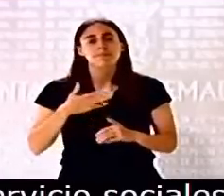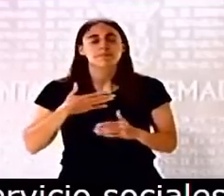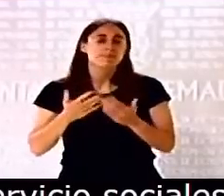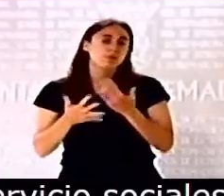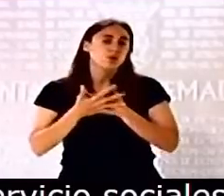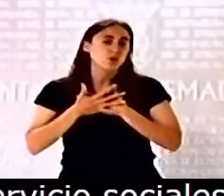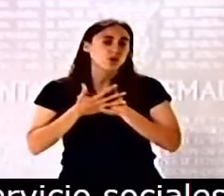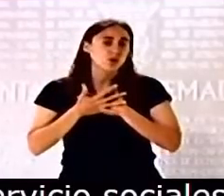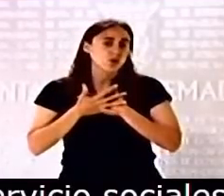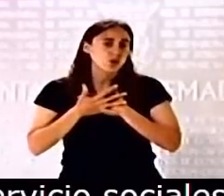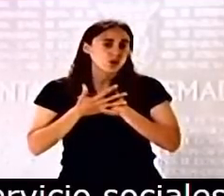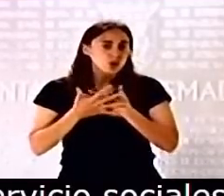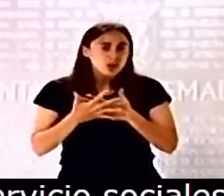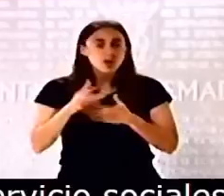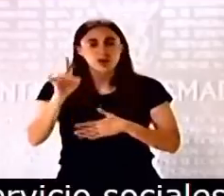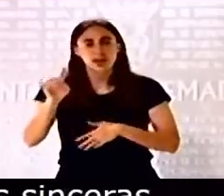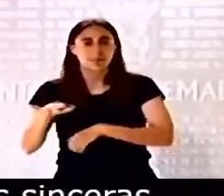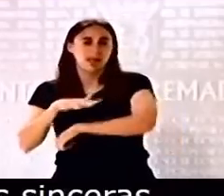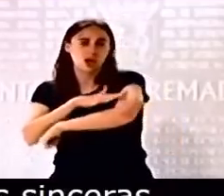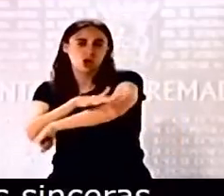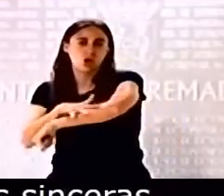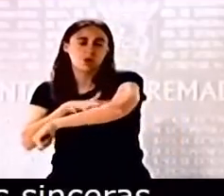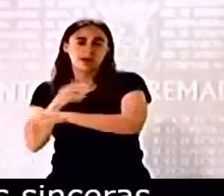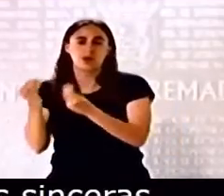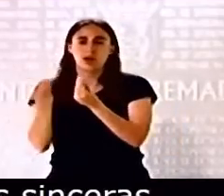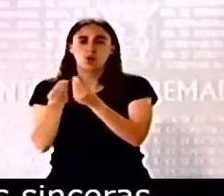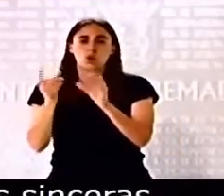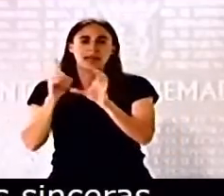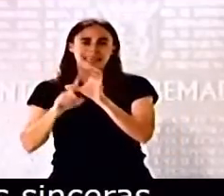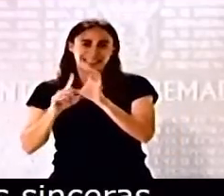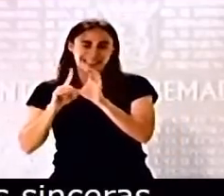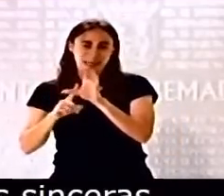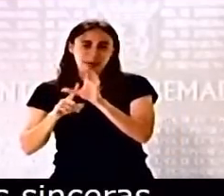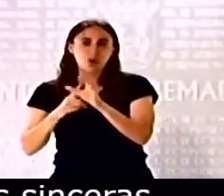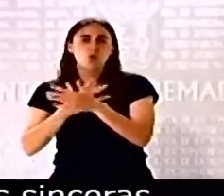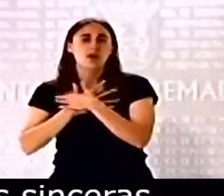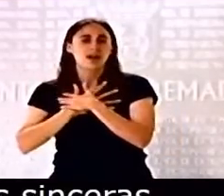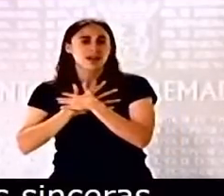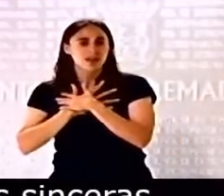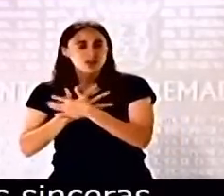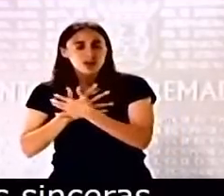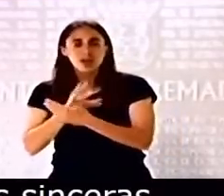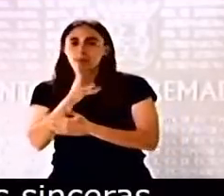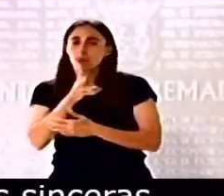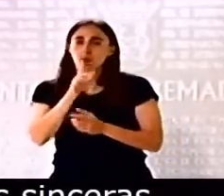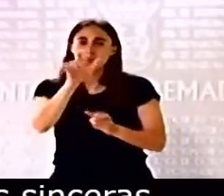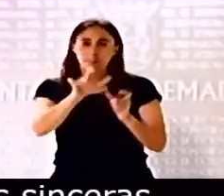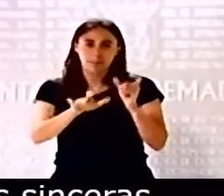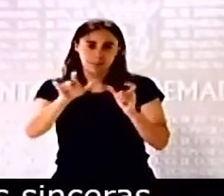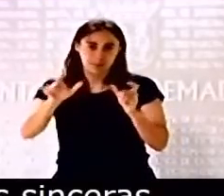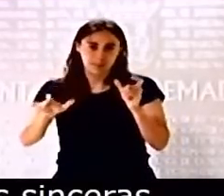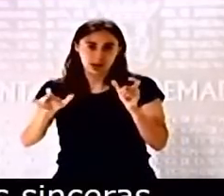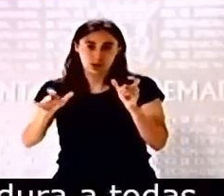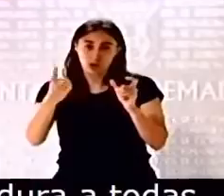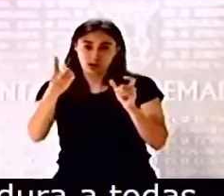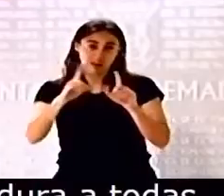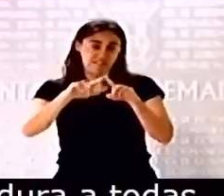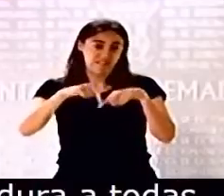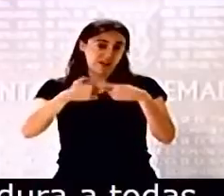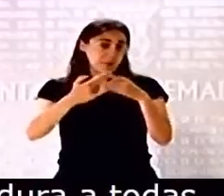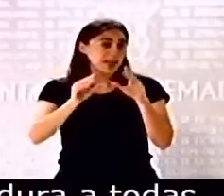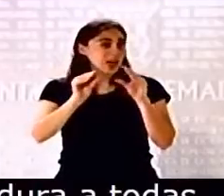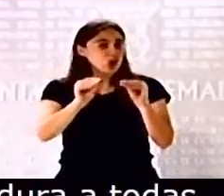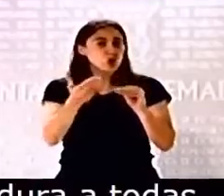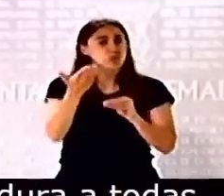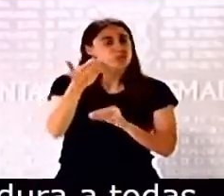condolencias y las del Gobierno de la Junta de Extremadura a todas aquellas personas que han perdido a un ser querido durante el